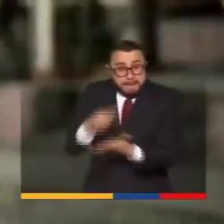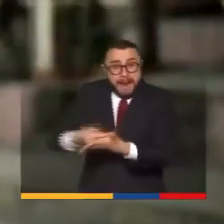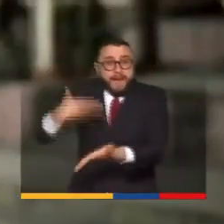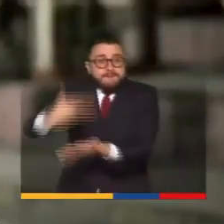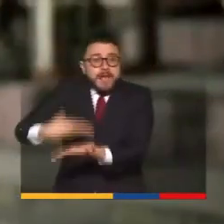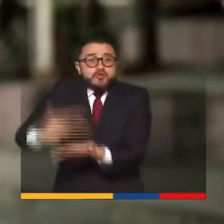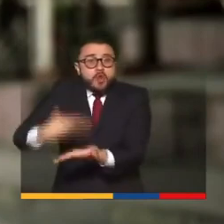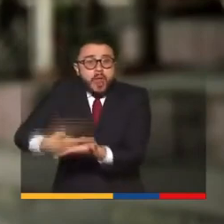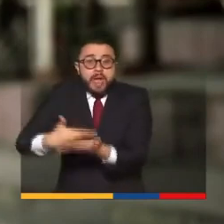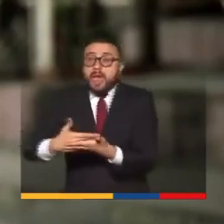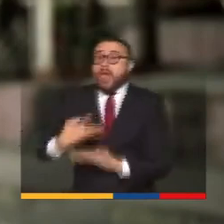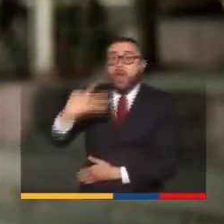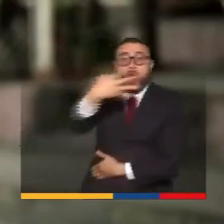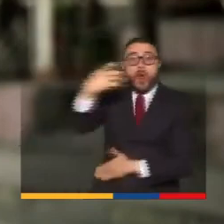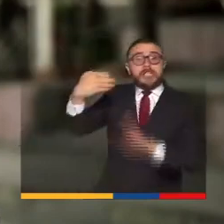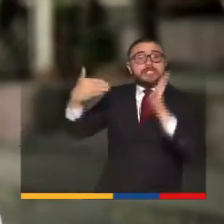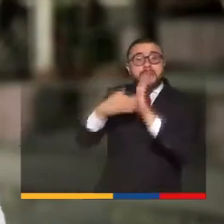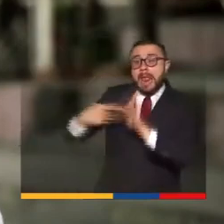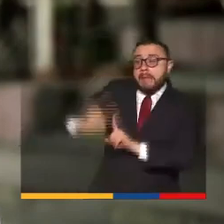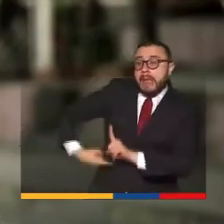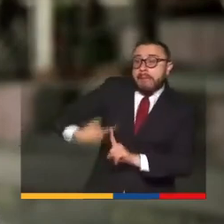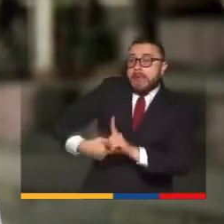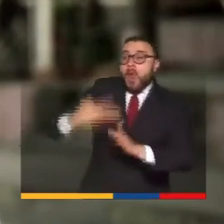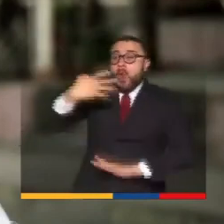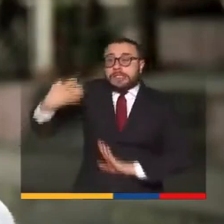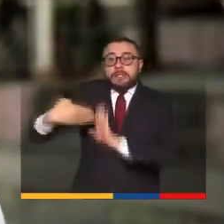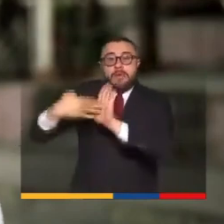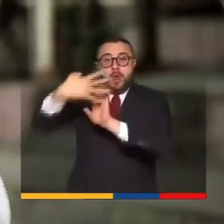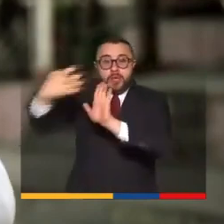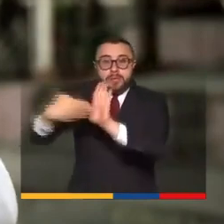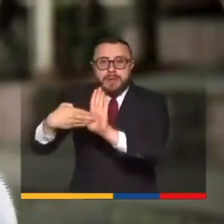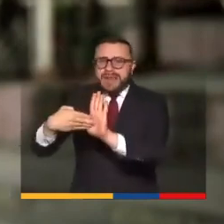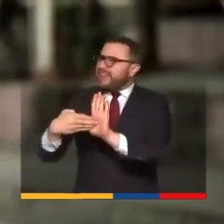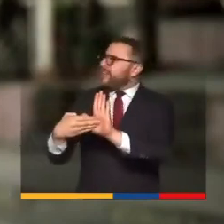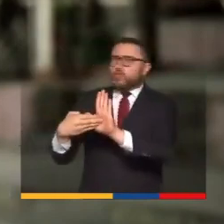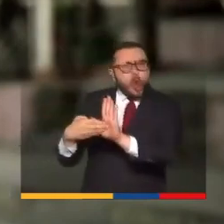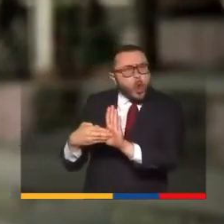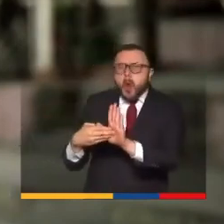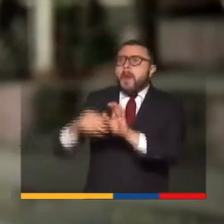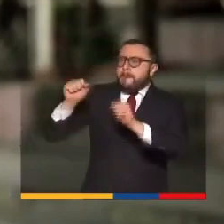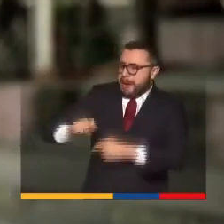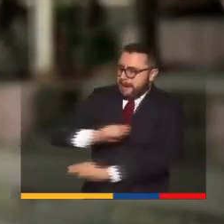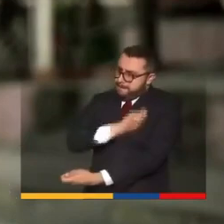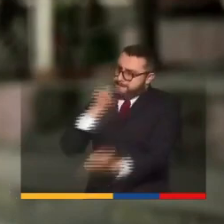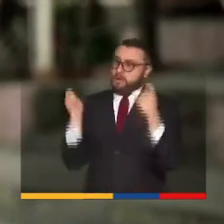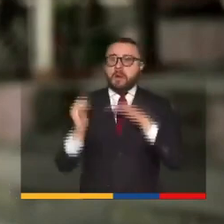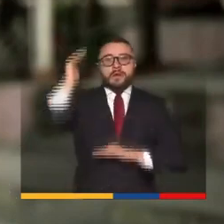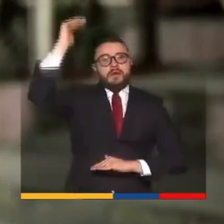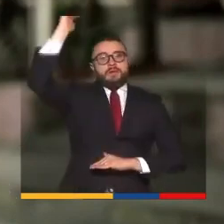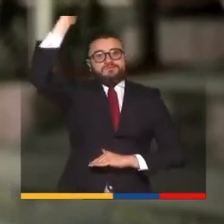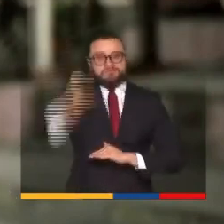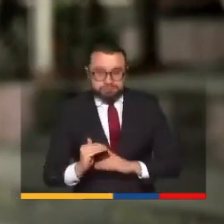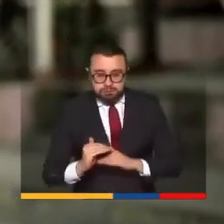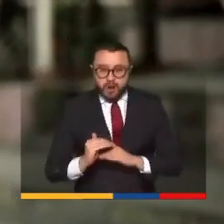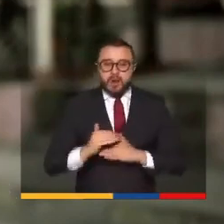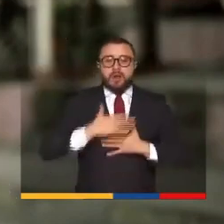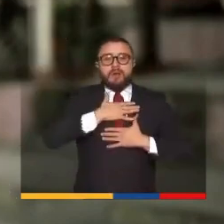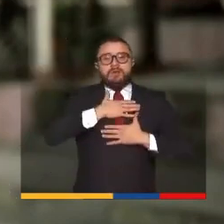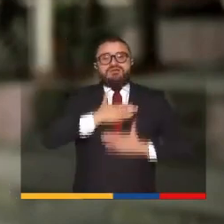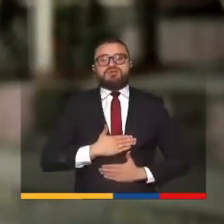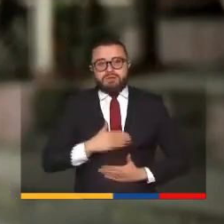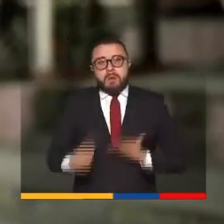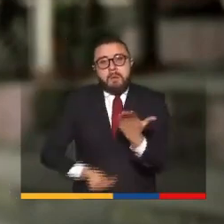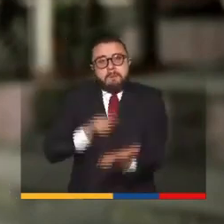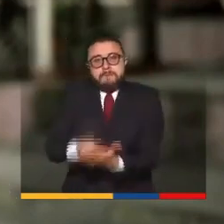pagan por energía eléctrica, podrían reducir muchísimo las tarifas que pagan por